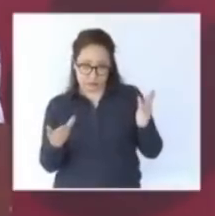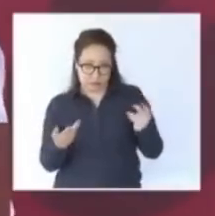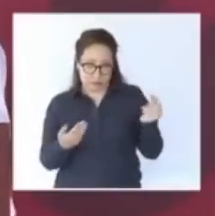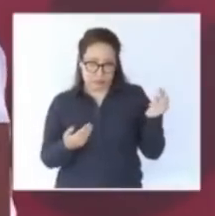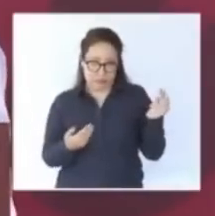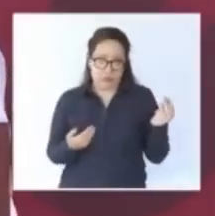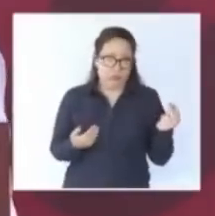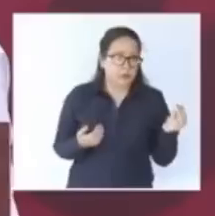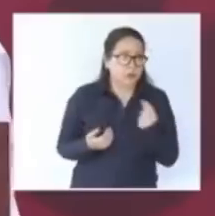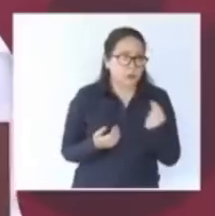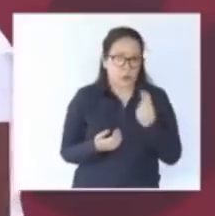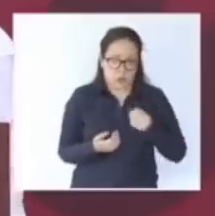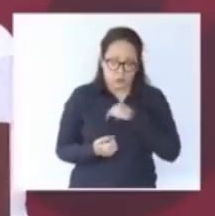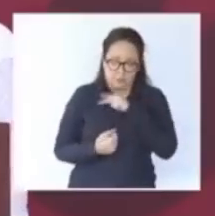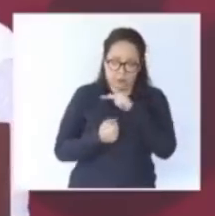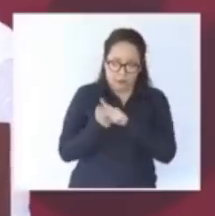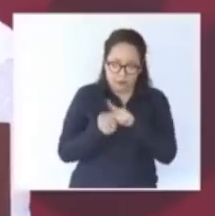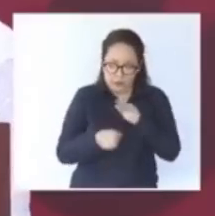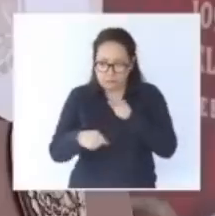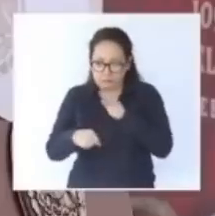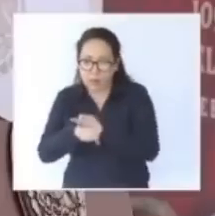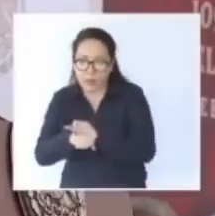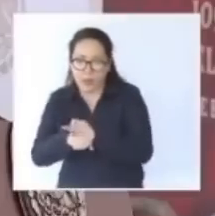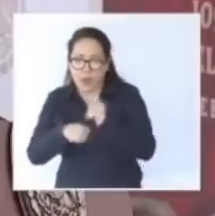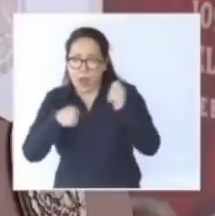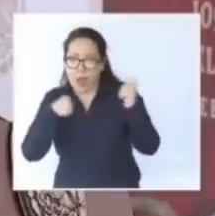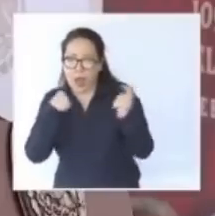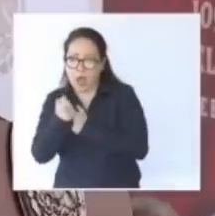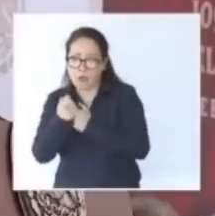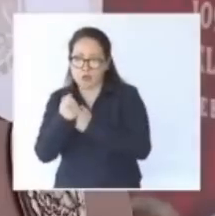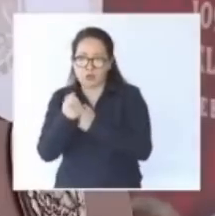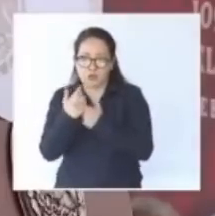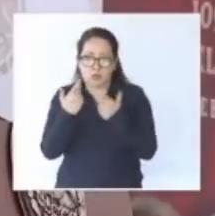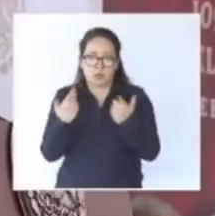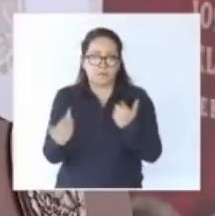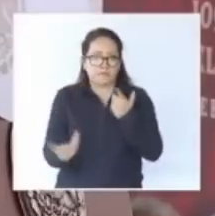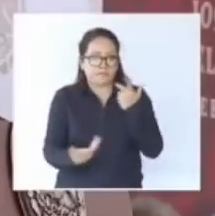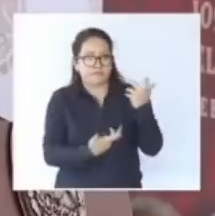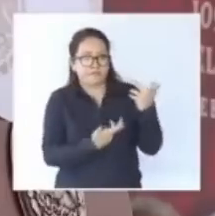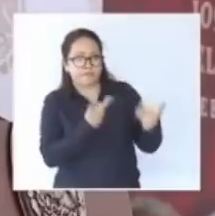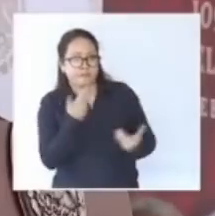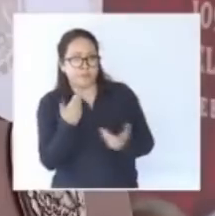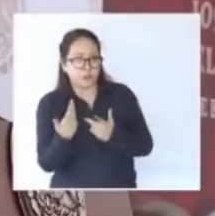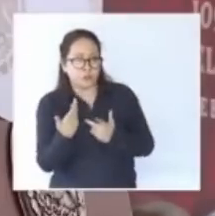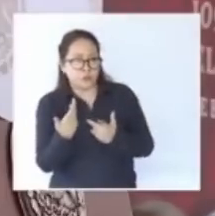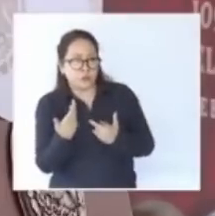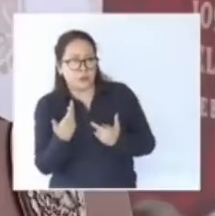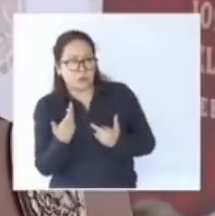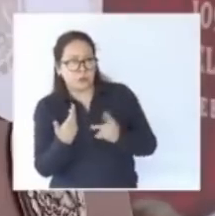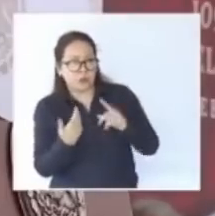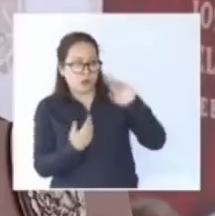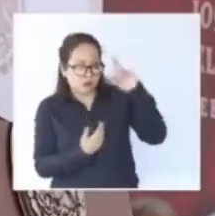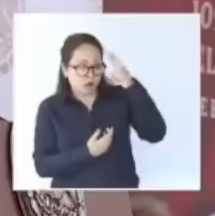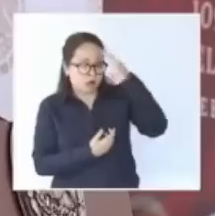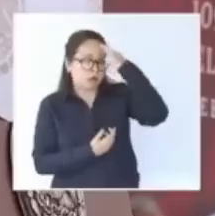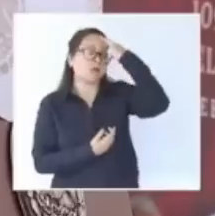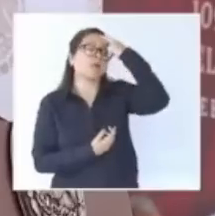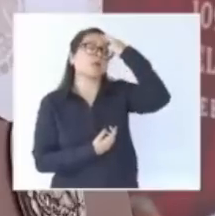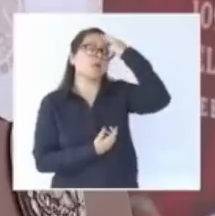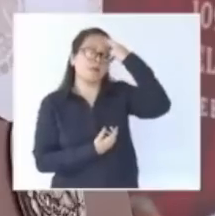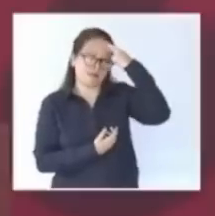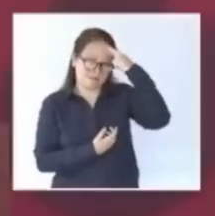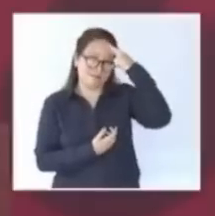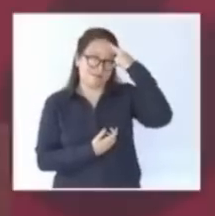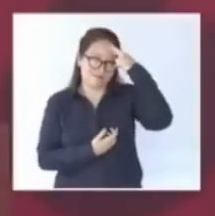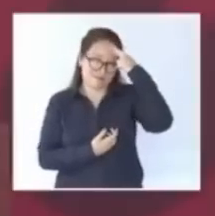defender nuestra soberanía, no debemos de olvidar que ya, como lo